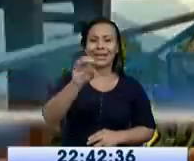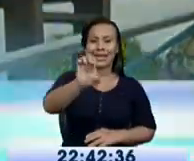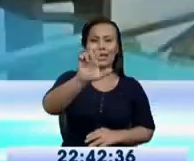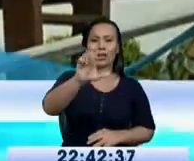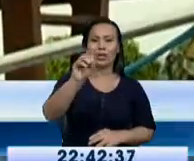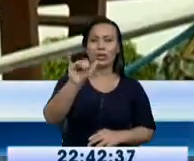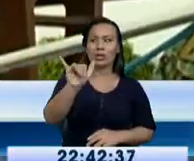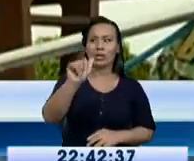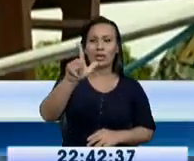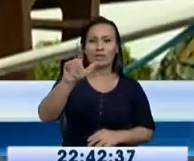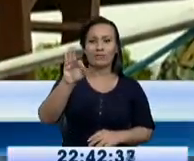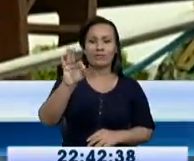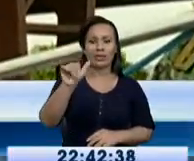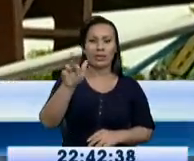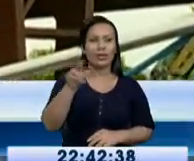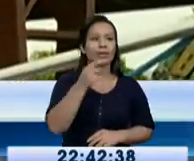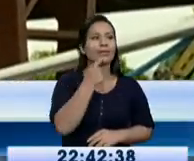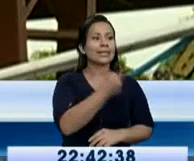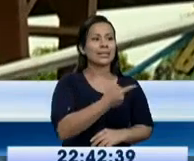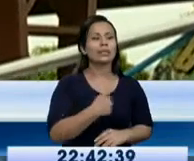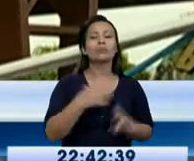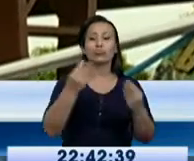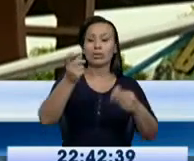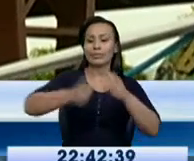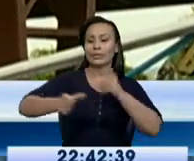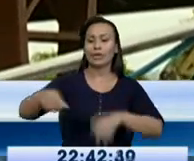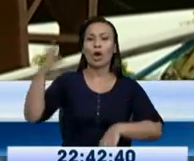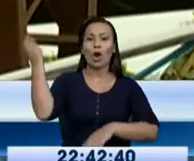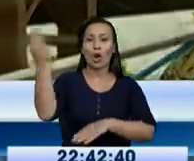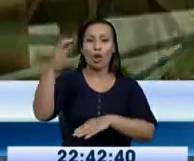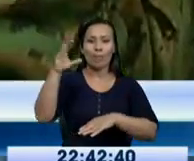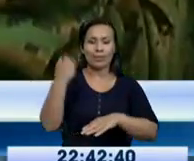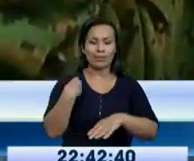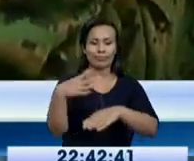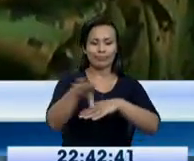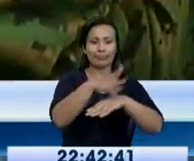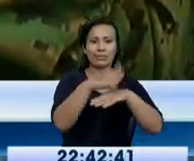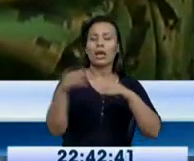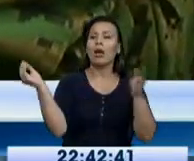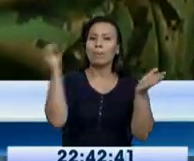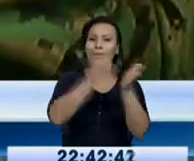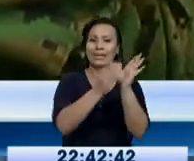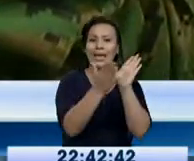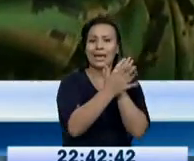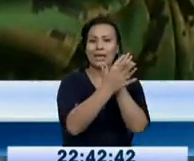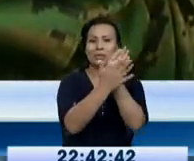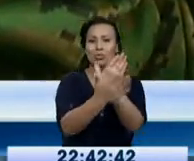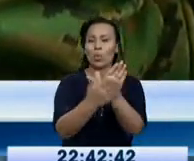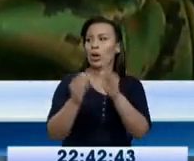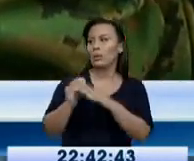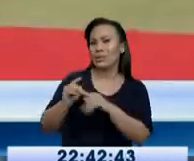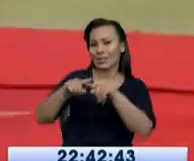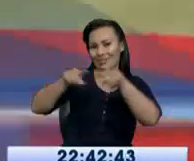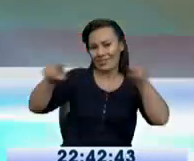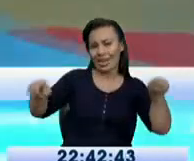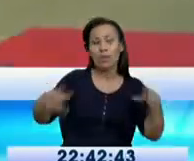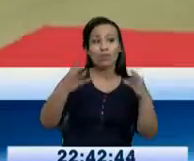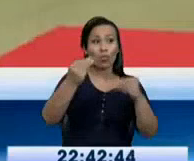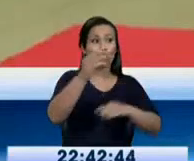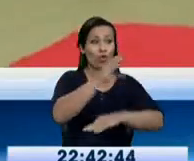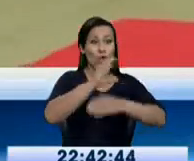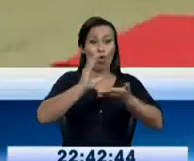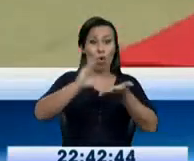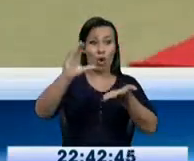de que se usen los tricolores colombianos en lugar de las banderas bicolores. Convocados por la memoria histórica, estudiantes de las